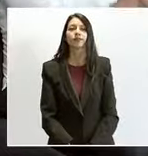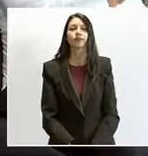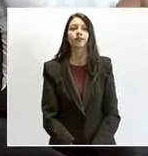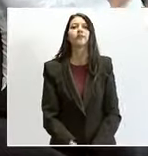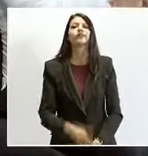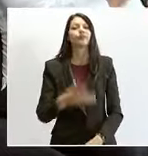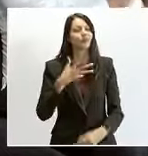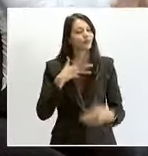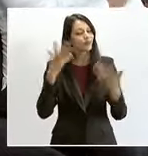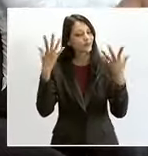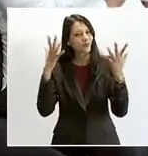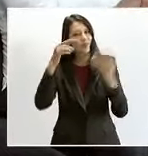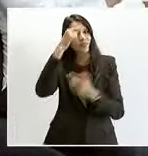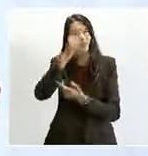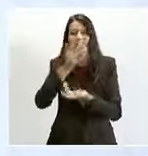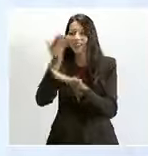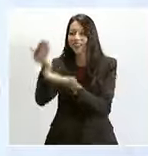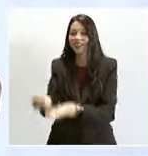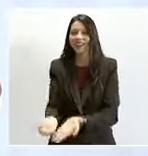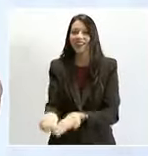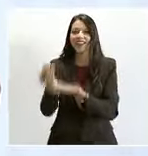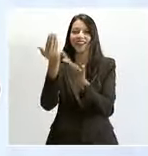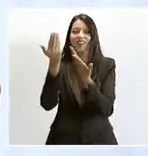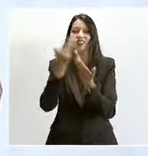el aplauso para el presidente